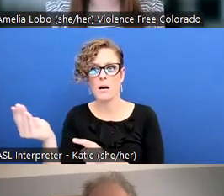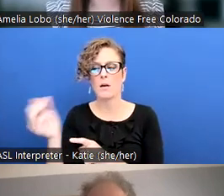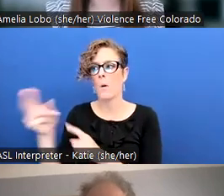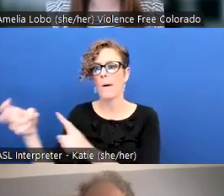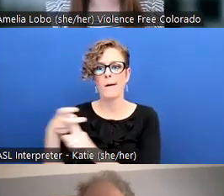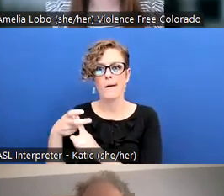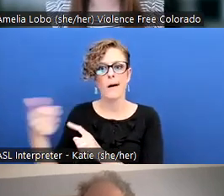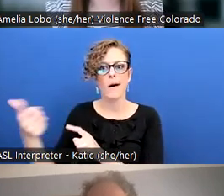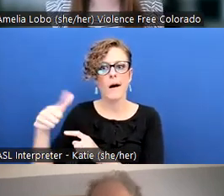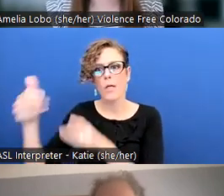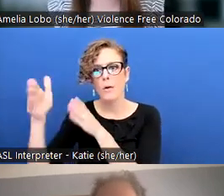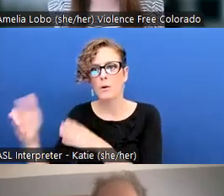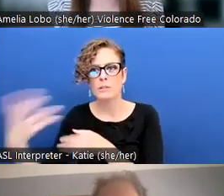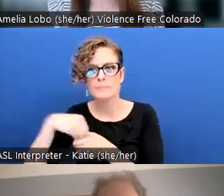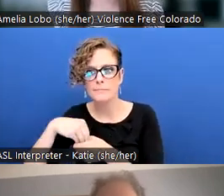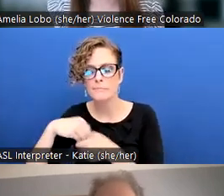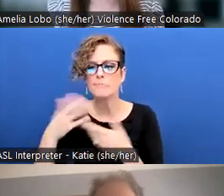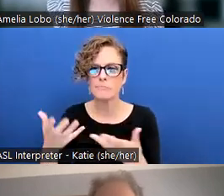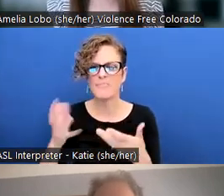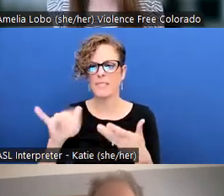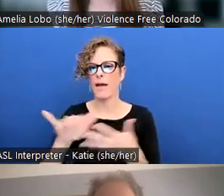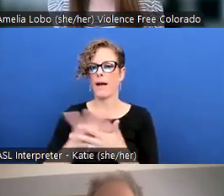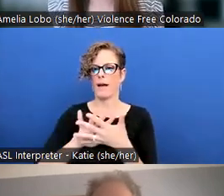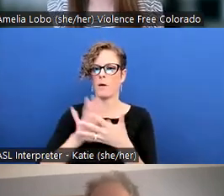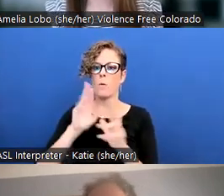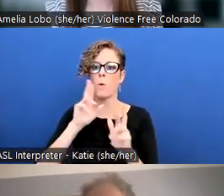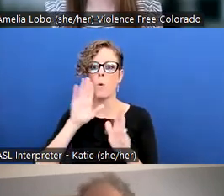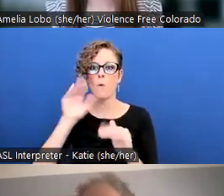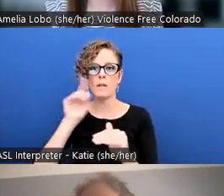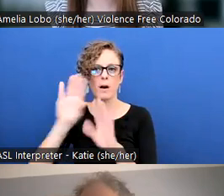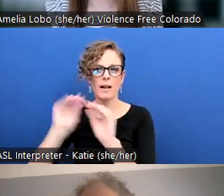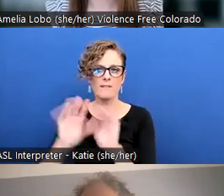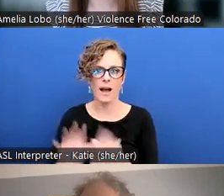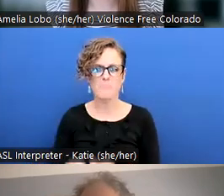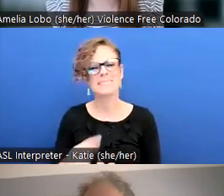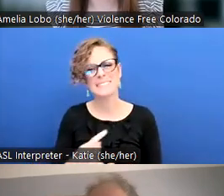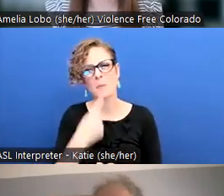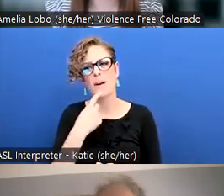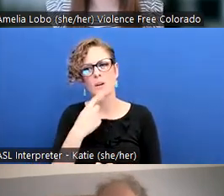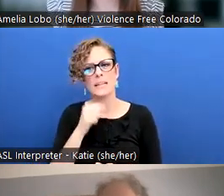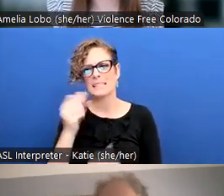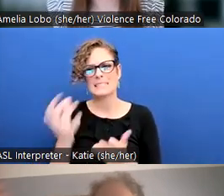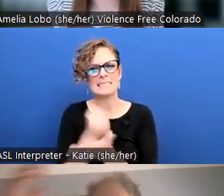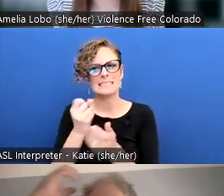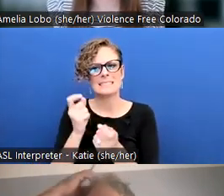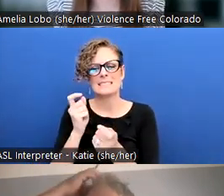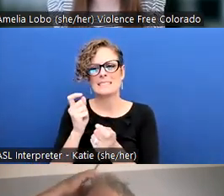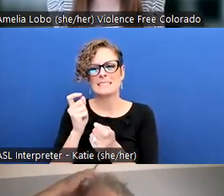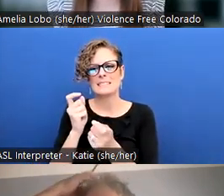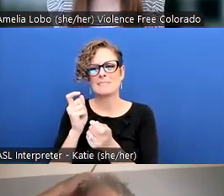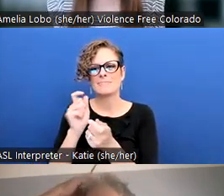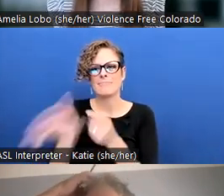que informadores obligatorios si tienen la responsabilidad de denunciar incidentes fuera de su